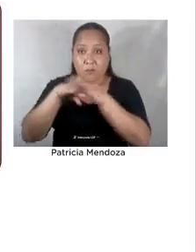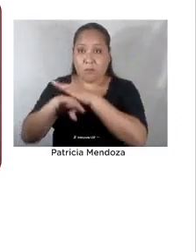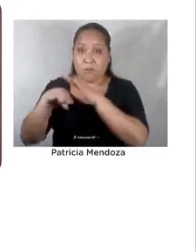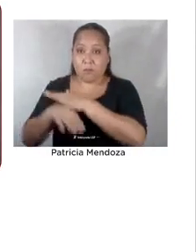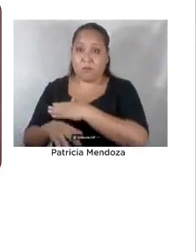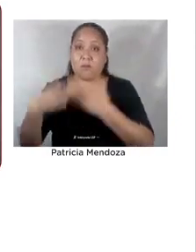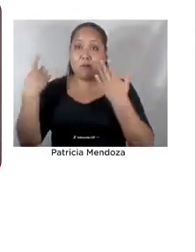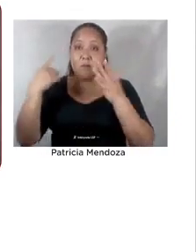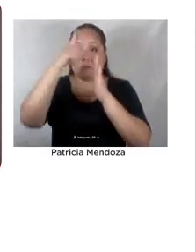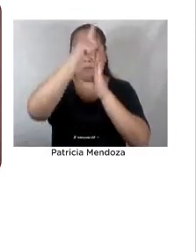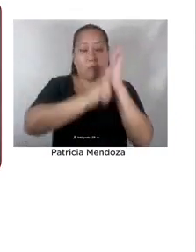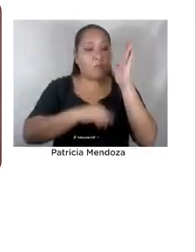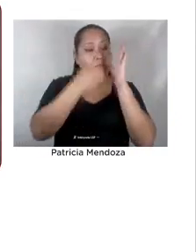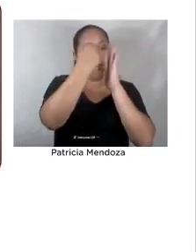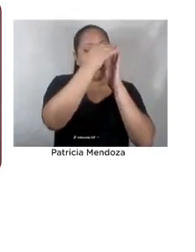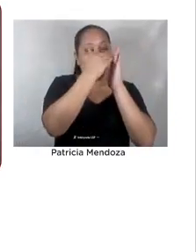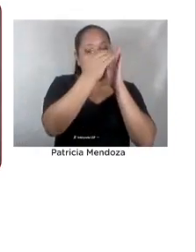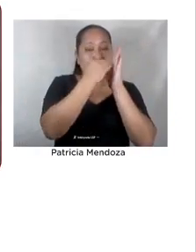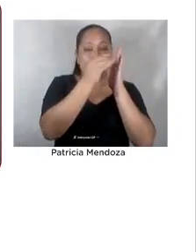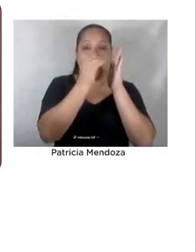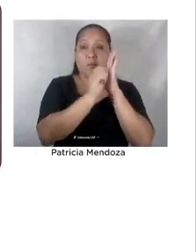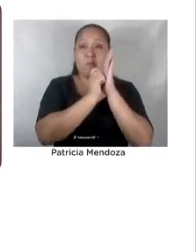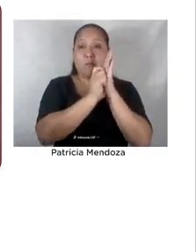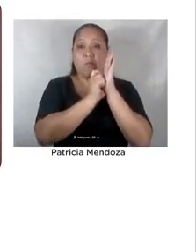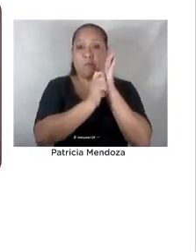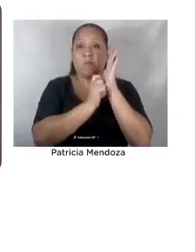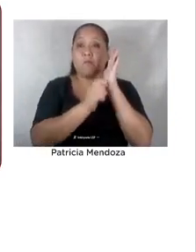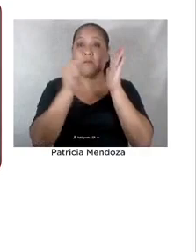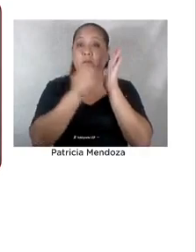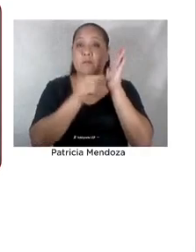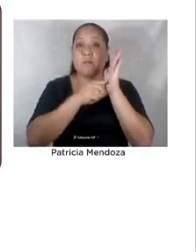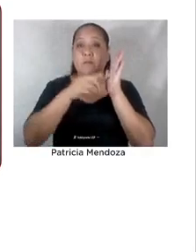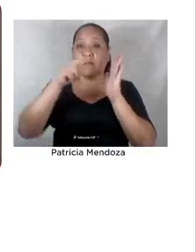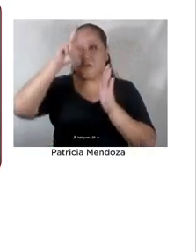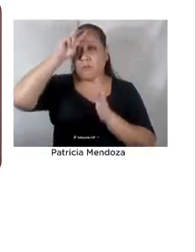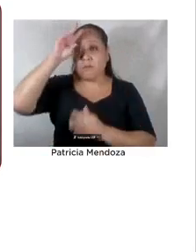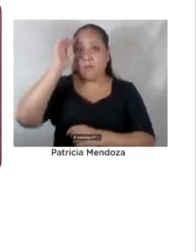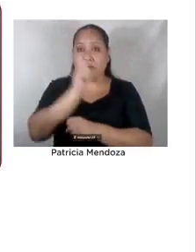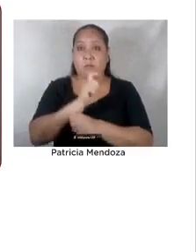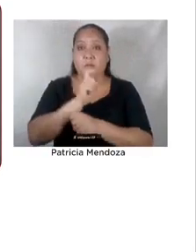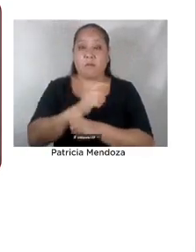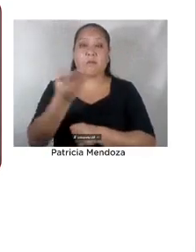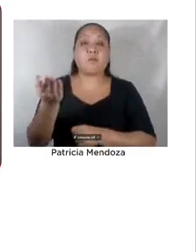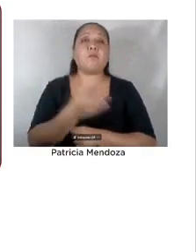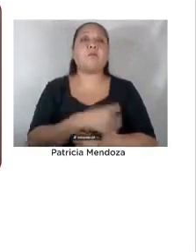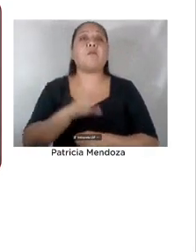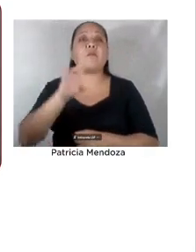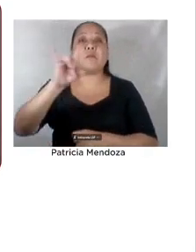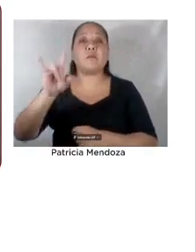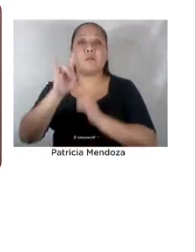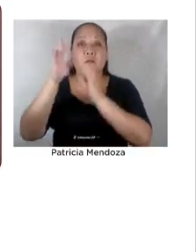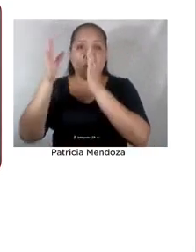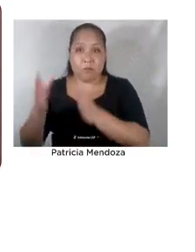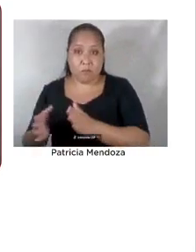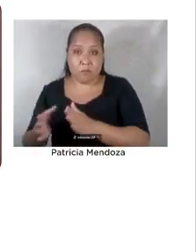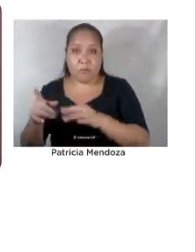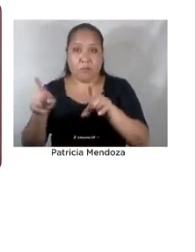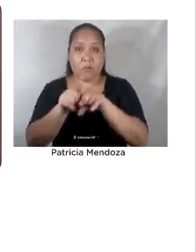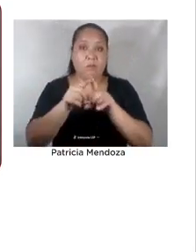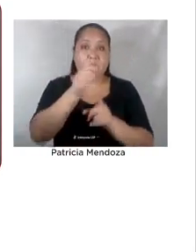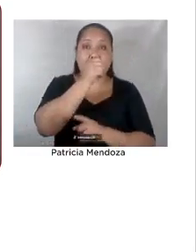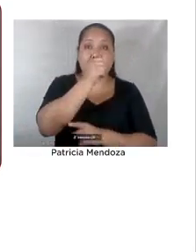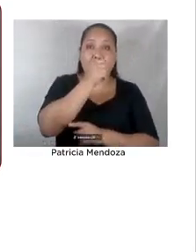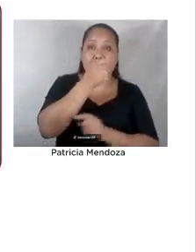ir realizando su preinscripción en la plataforma de Perú Educa con su usuario y su contraseña. Y